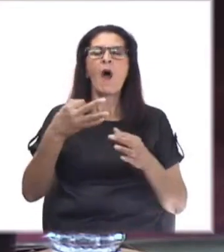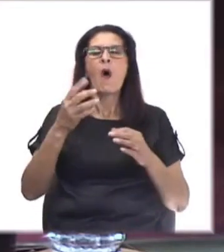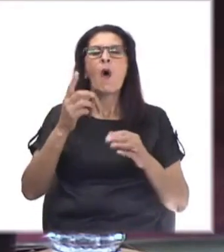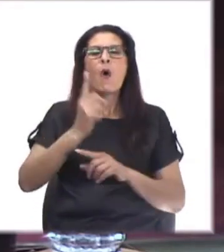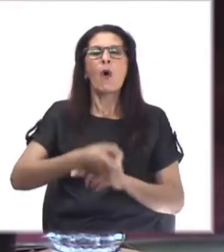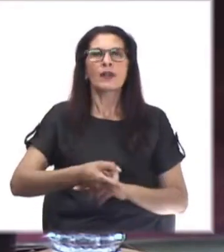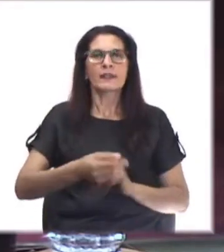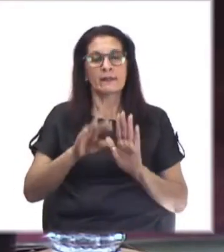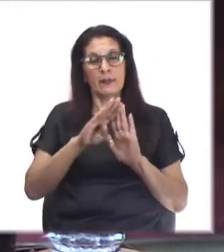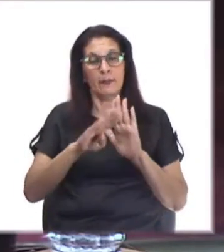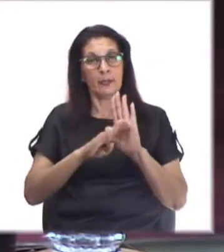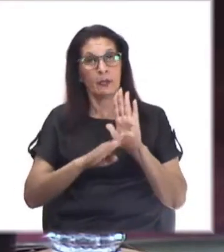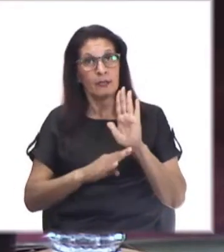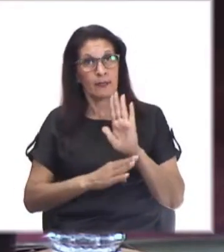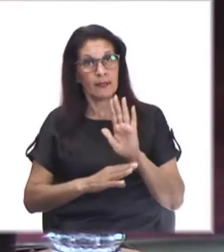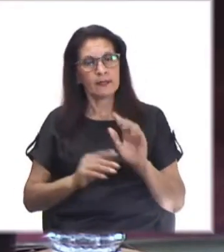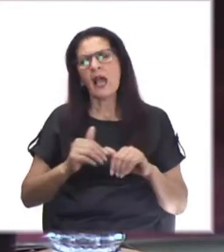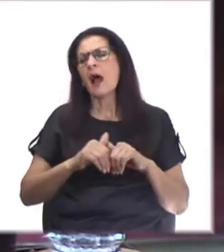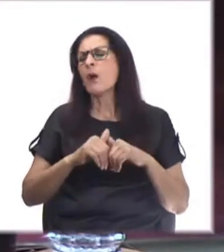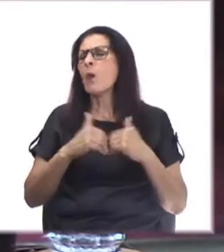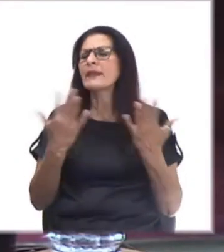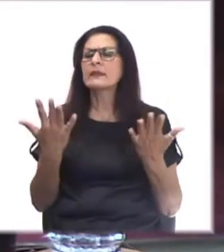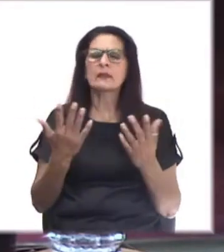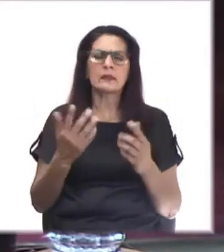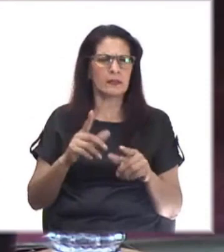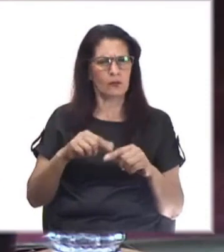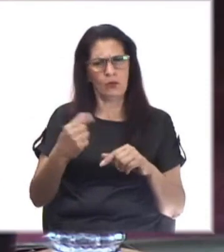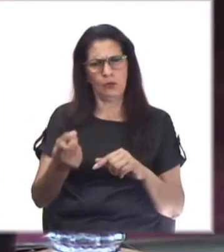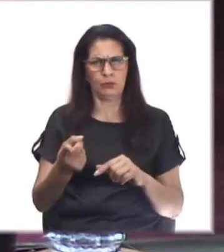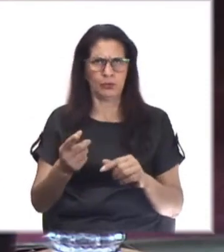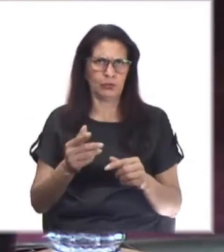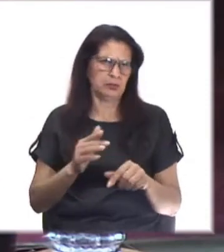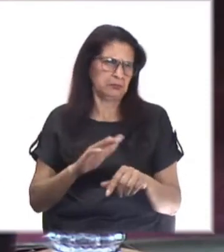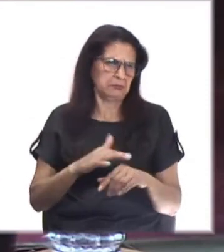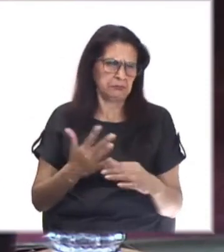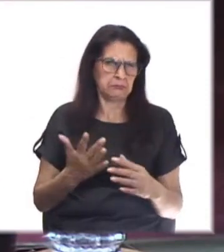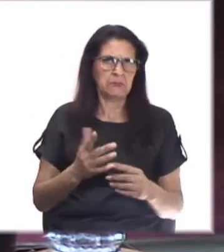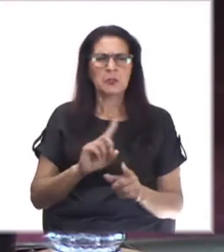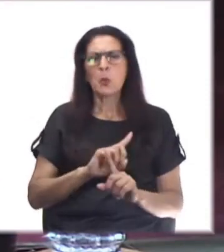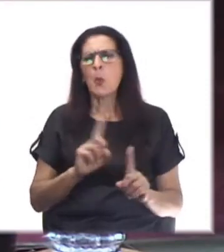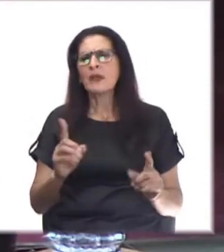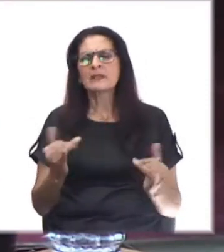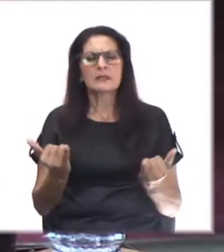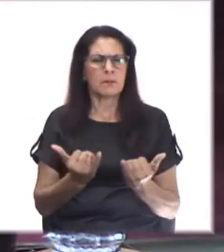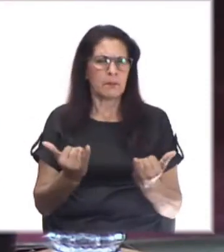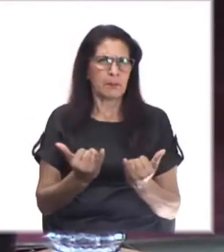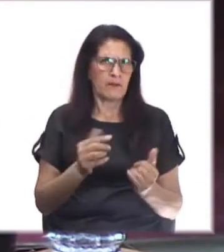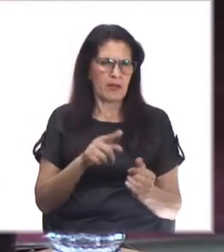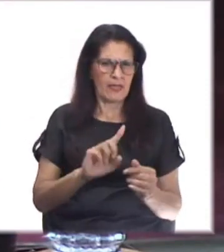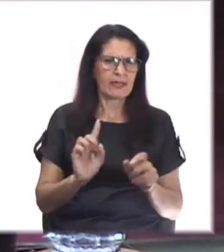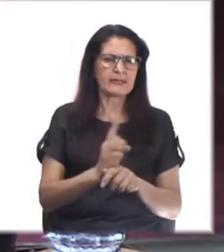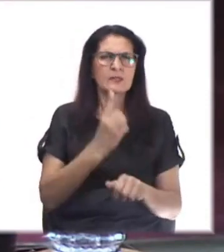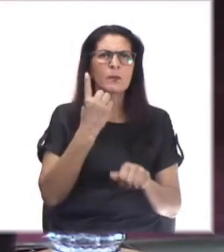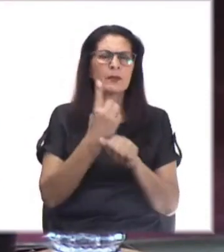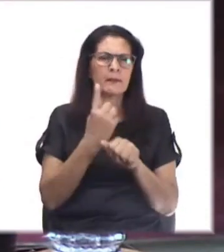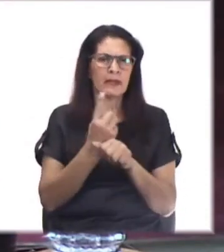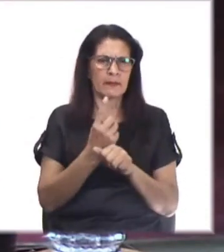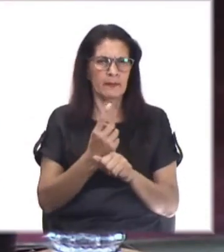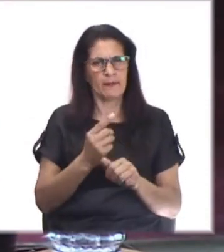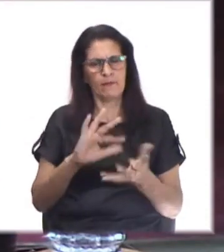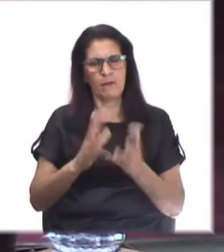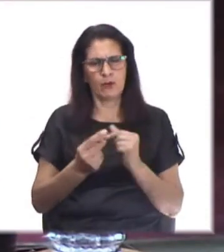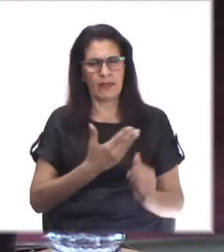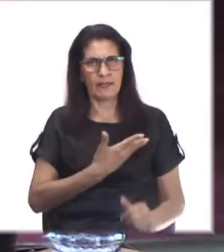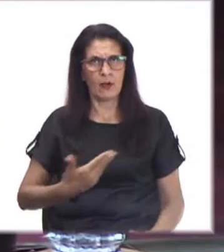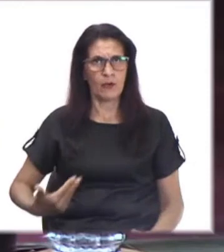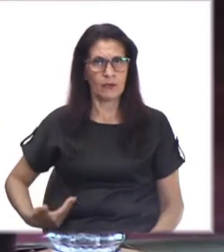problemática social se antepone a cualquier otro tipo de consideración. No es menor el hecho de que su primer medida de gobierno fue la